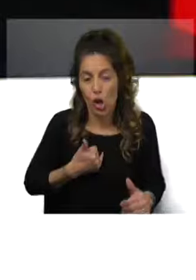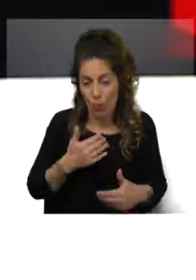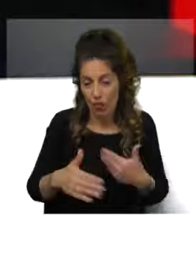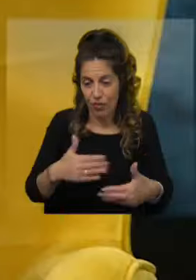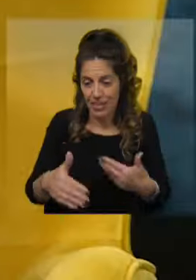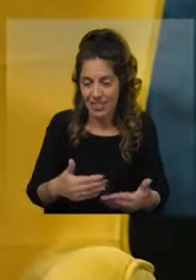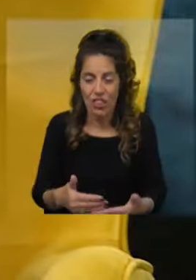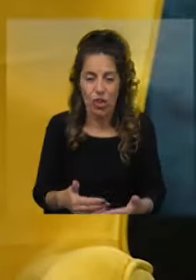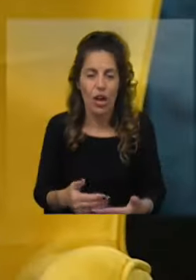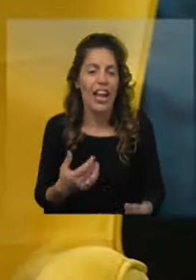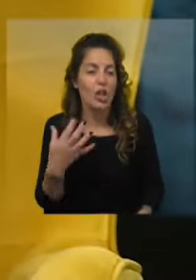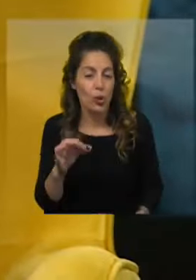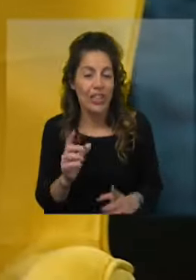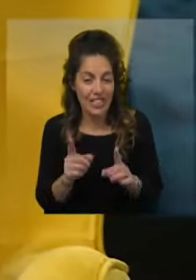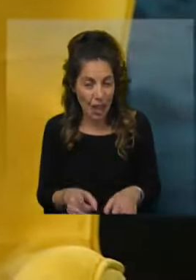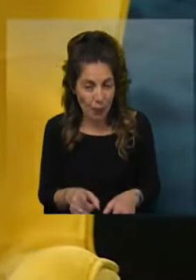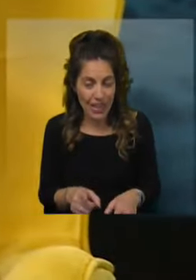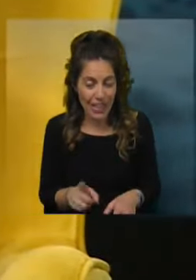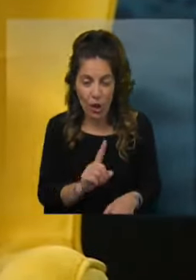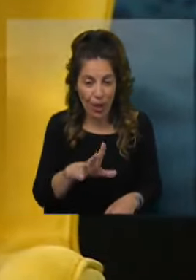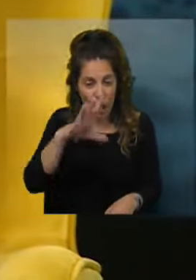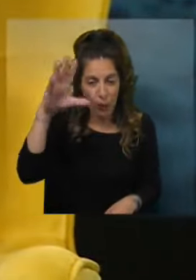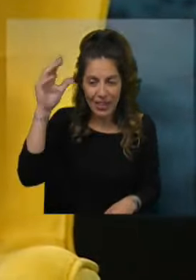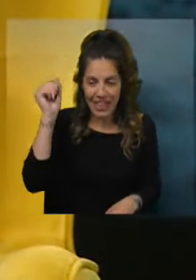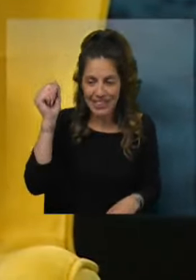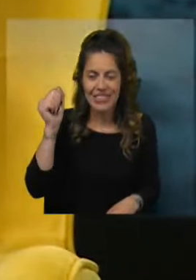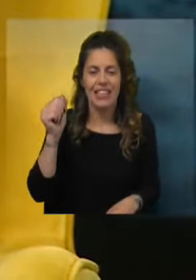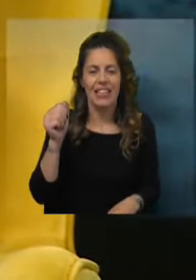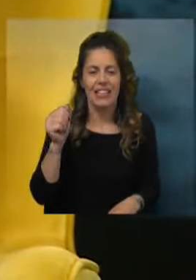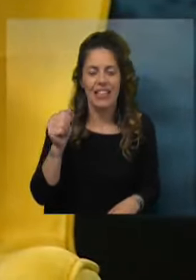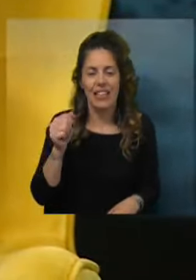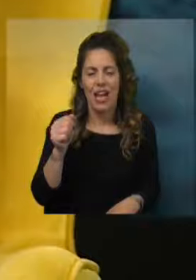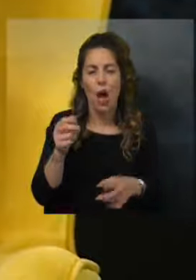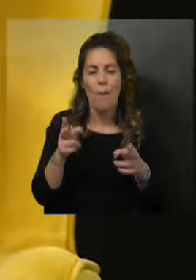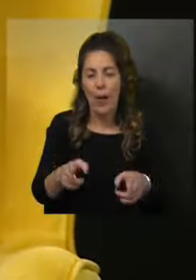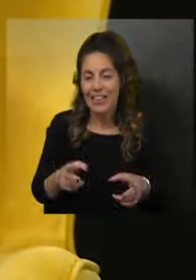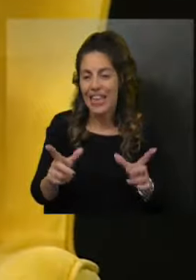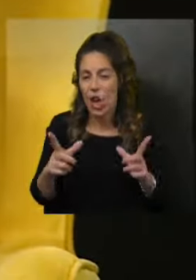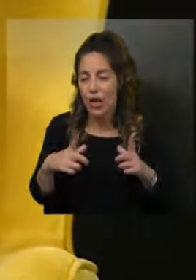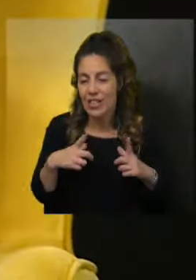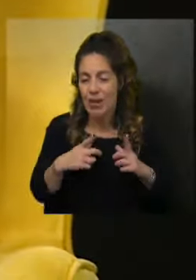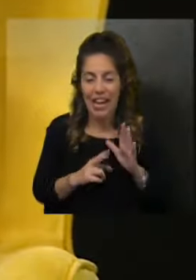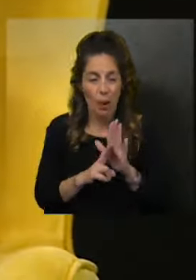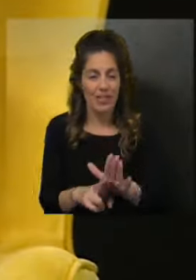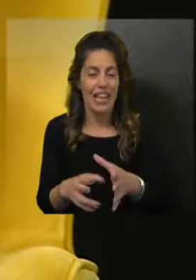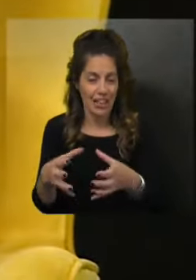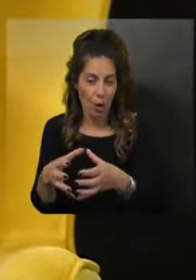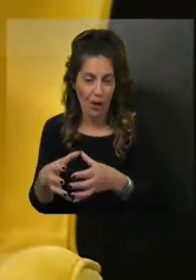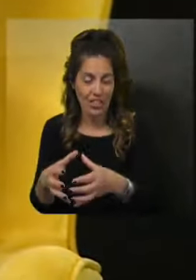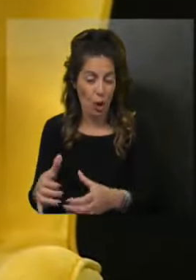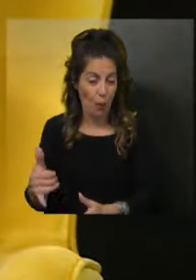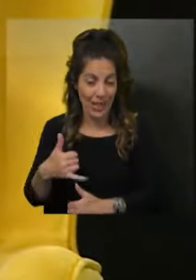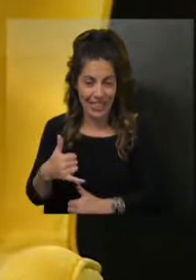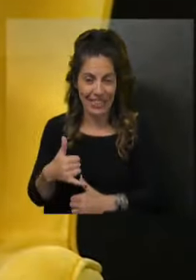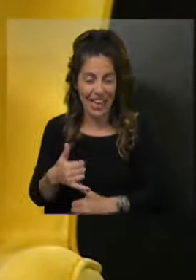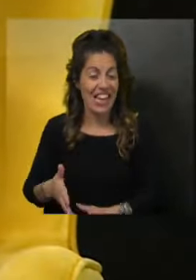no y un detalle que también me parece que no hay que olvidarse es que eh parte de lo que se esperaba que represente de esta corporación militar y y